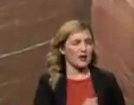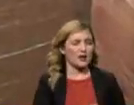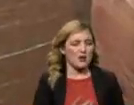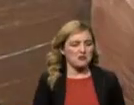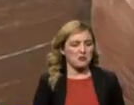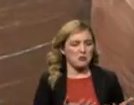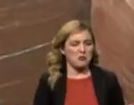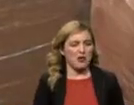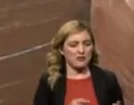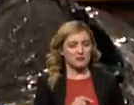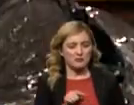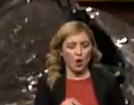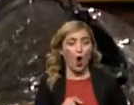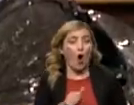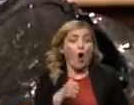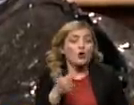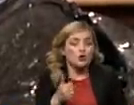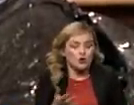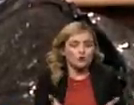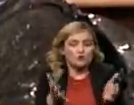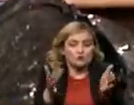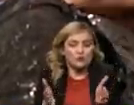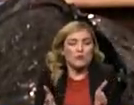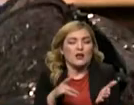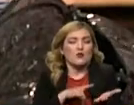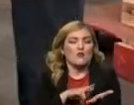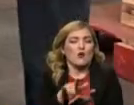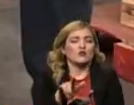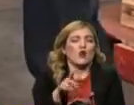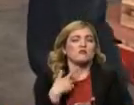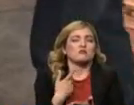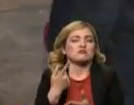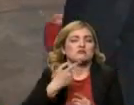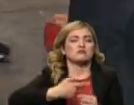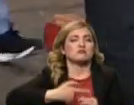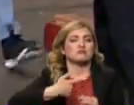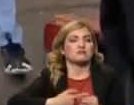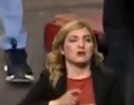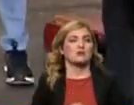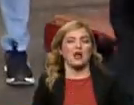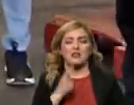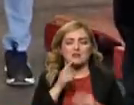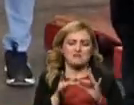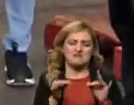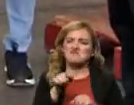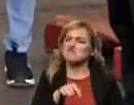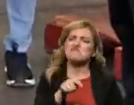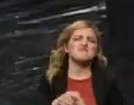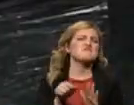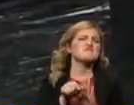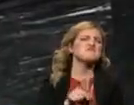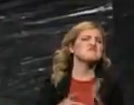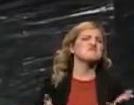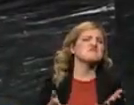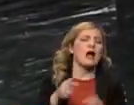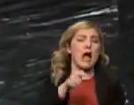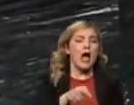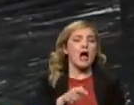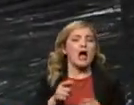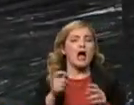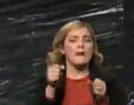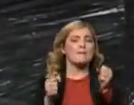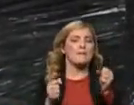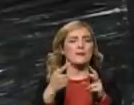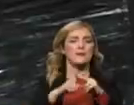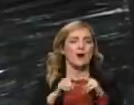una tonelada de peso, que llegó al aeropuerto de Quito con un manifiesto de repuestos de vehículos, pues la empresa dueña de